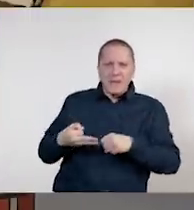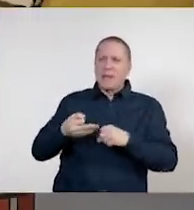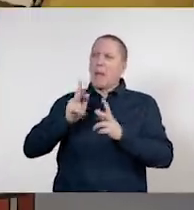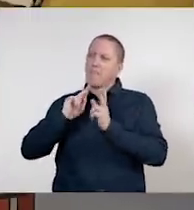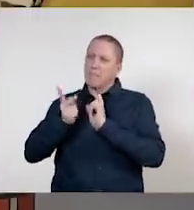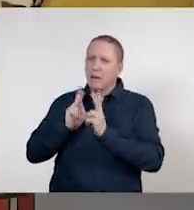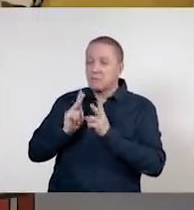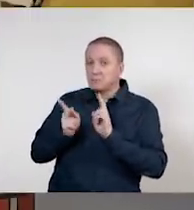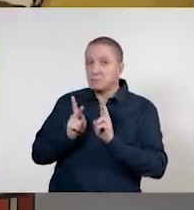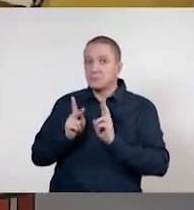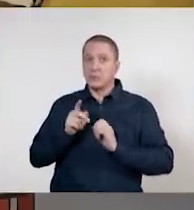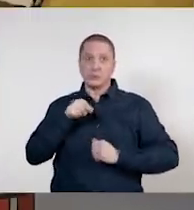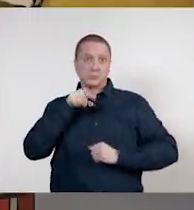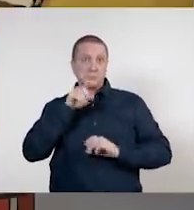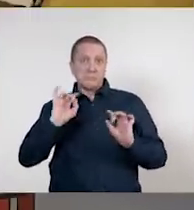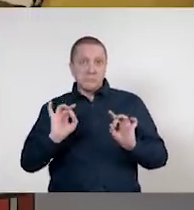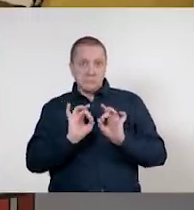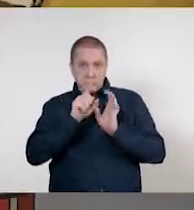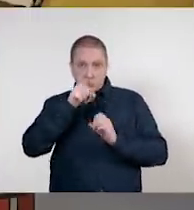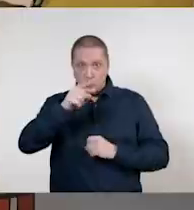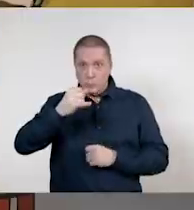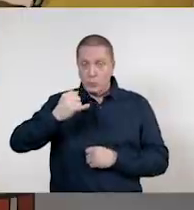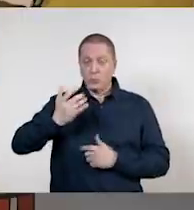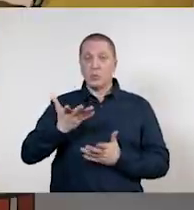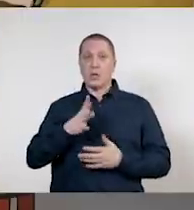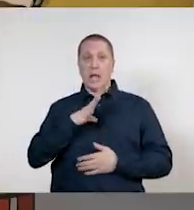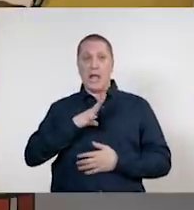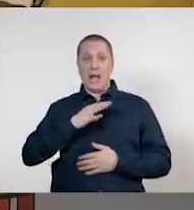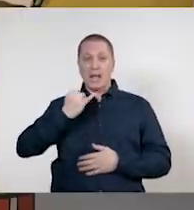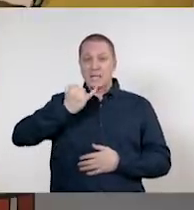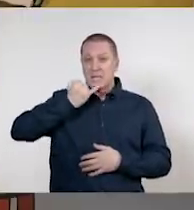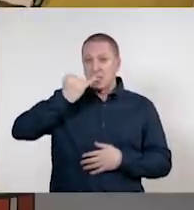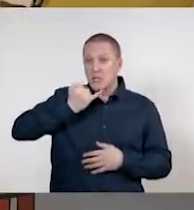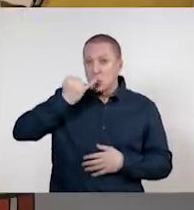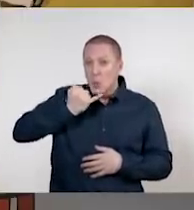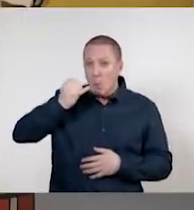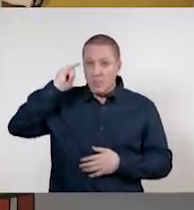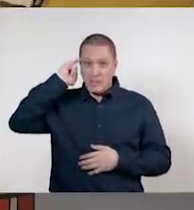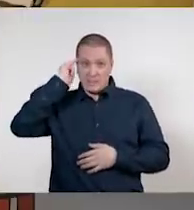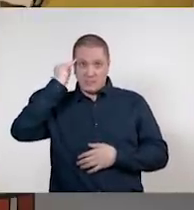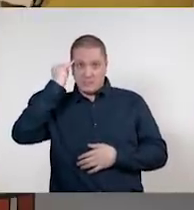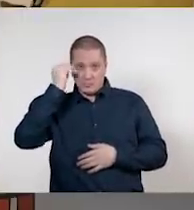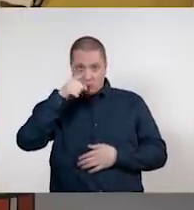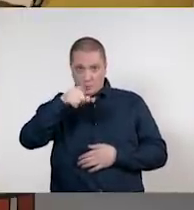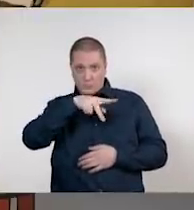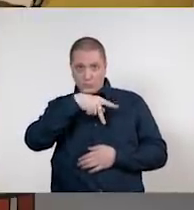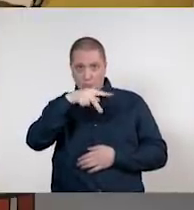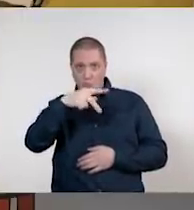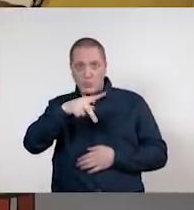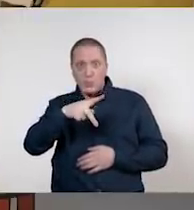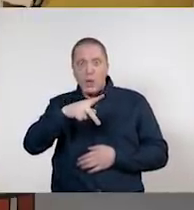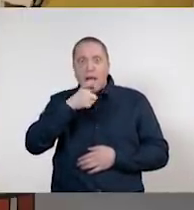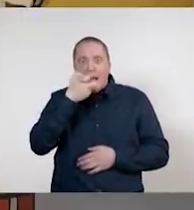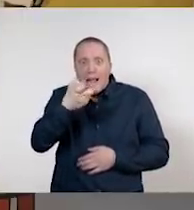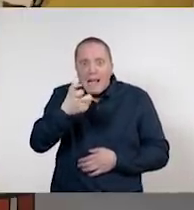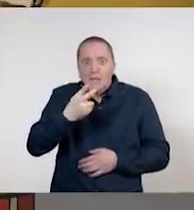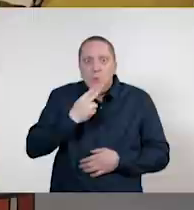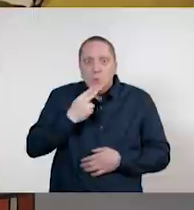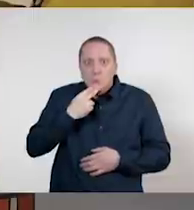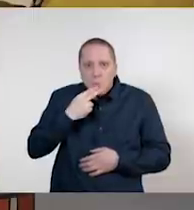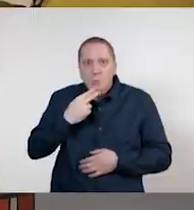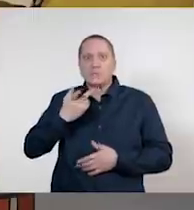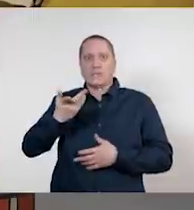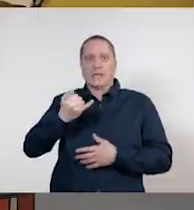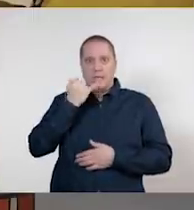tema con tu familia, y si tienes la fortuna de hablar una lengua indígena,